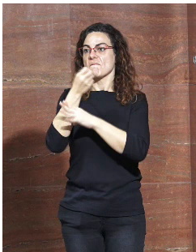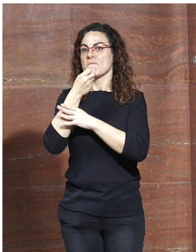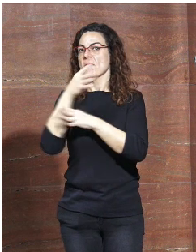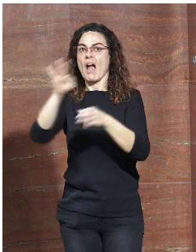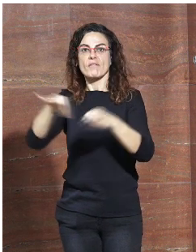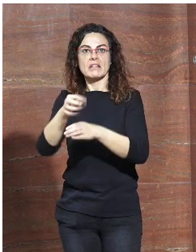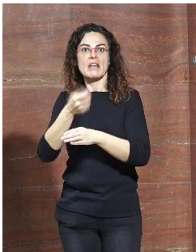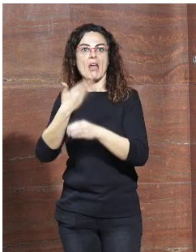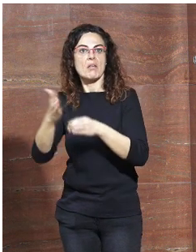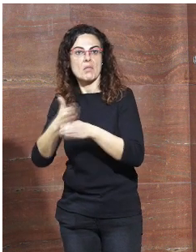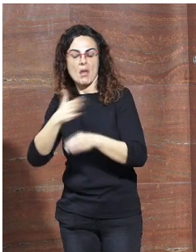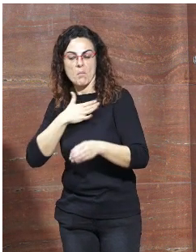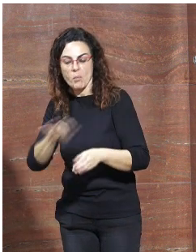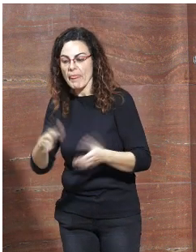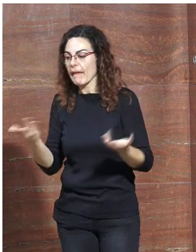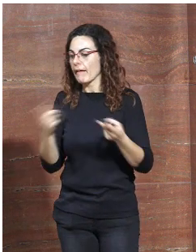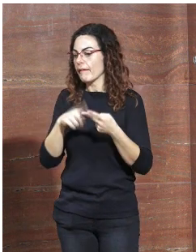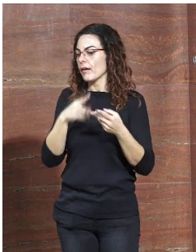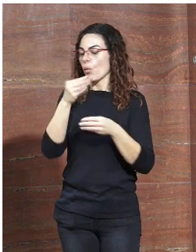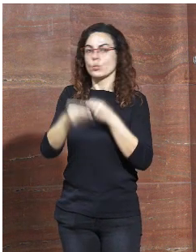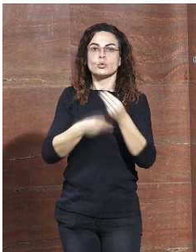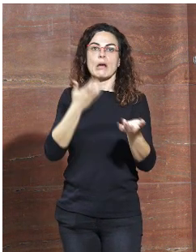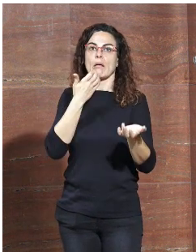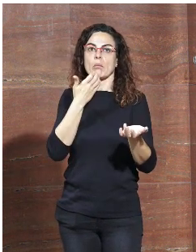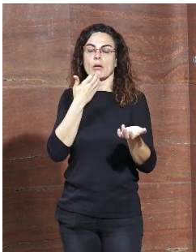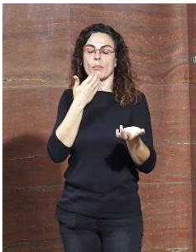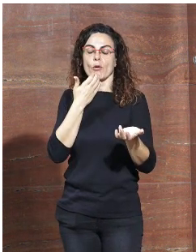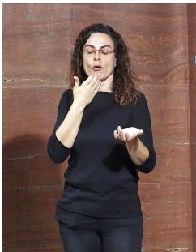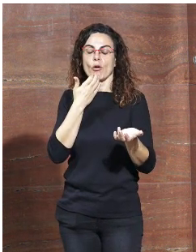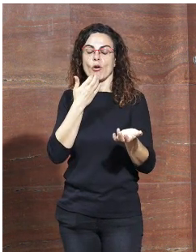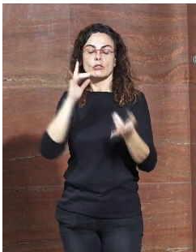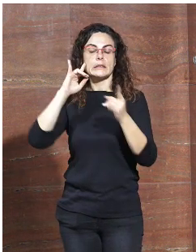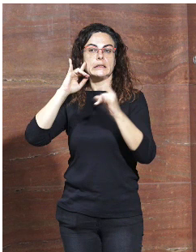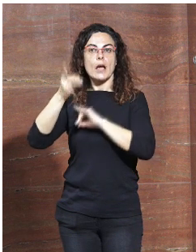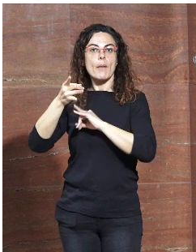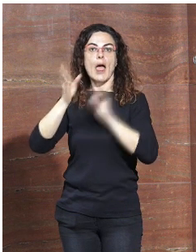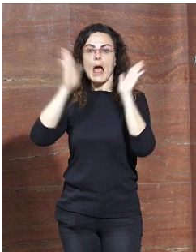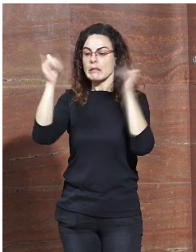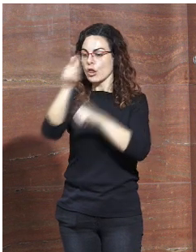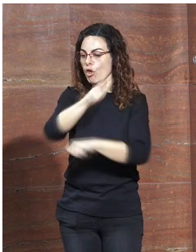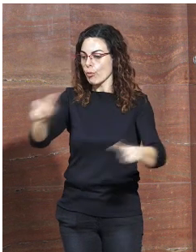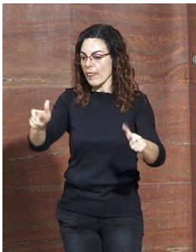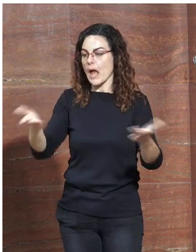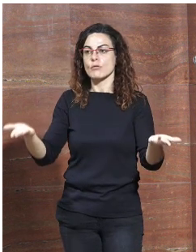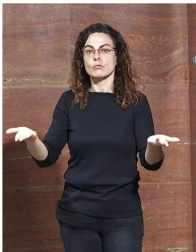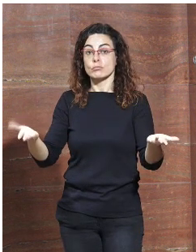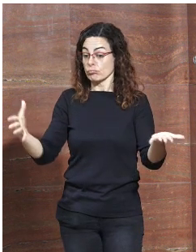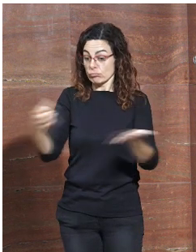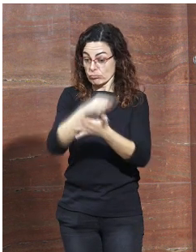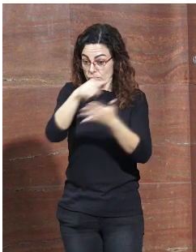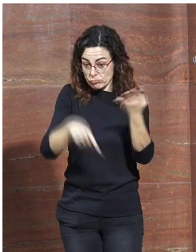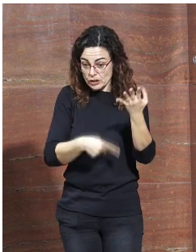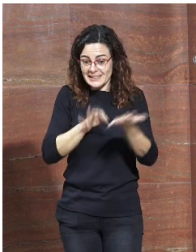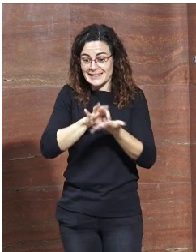una cafetería, utilizar una línea de atención a la ciudadanía. Todo esto